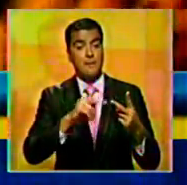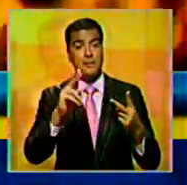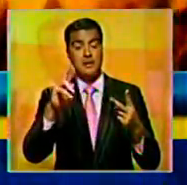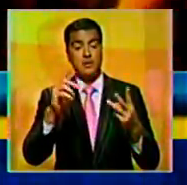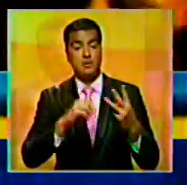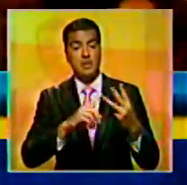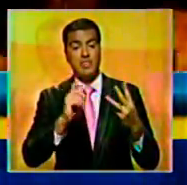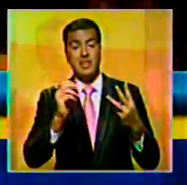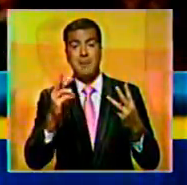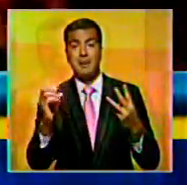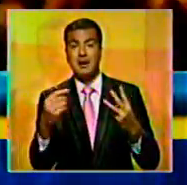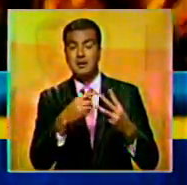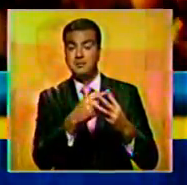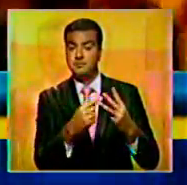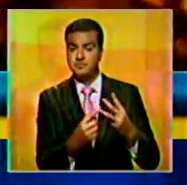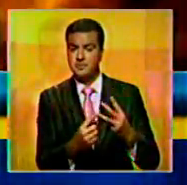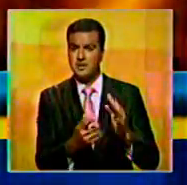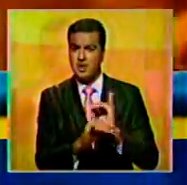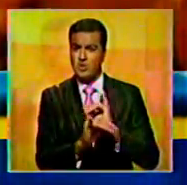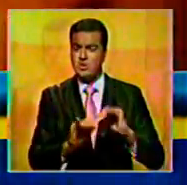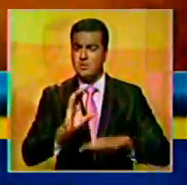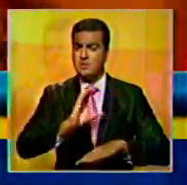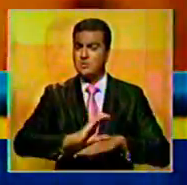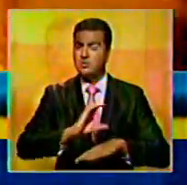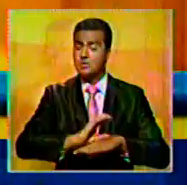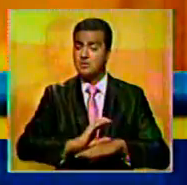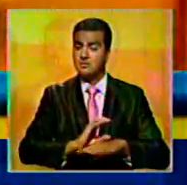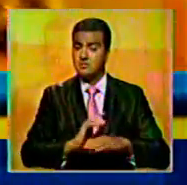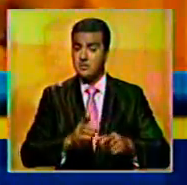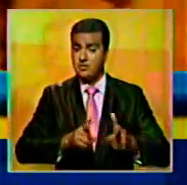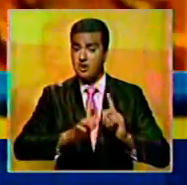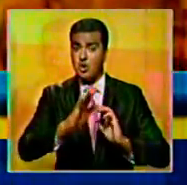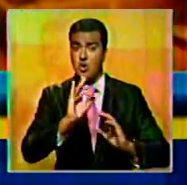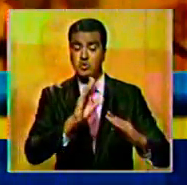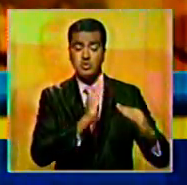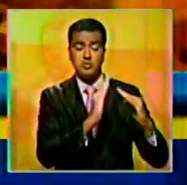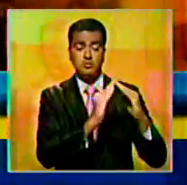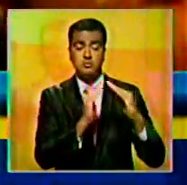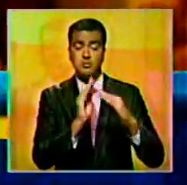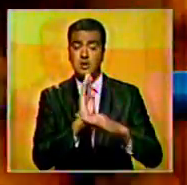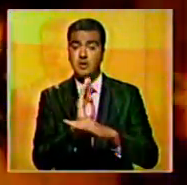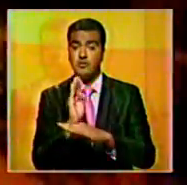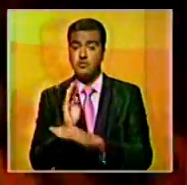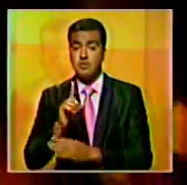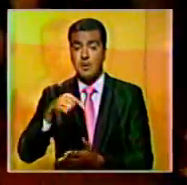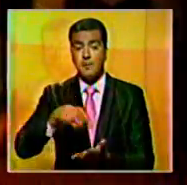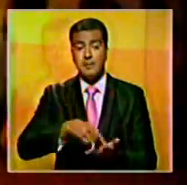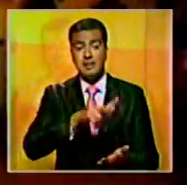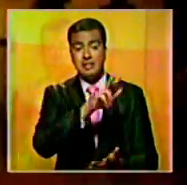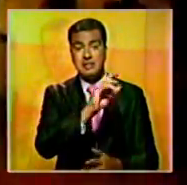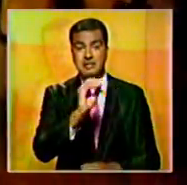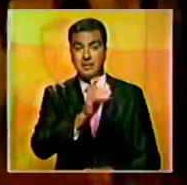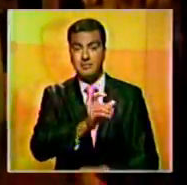y tarapacá en esta última ciudad fueron habilitados ocho refugios para 13 personas